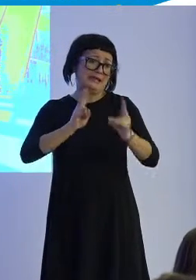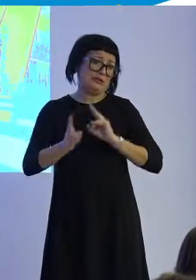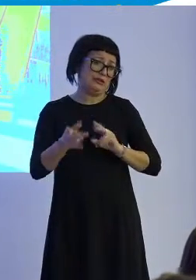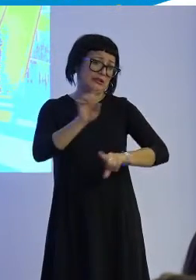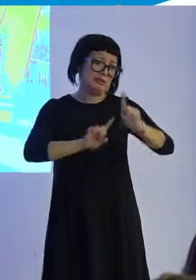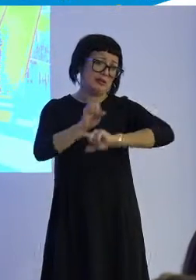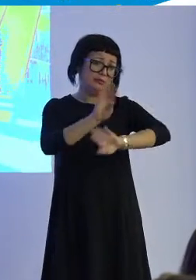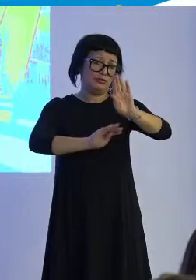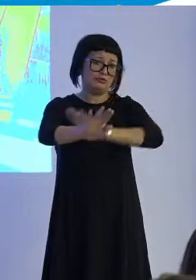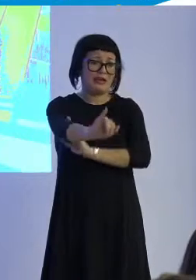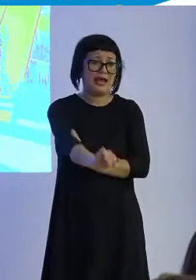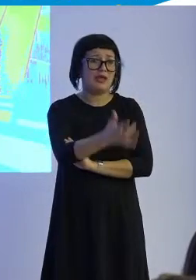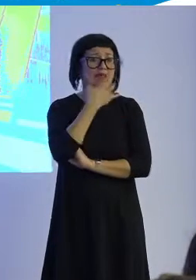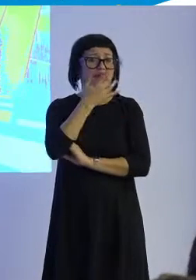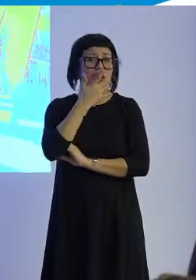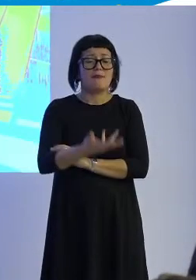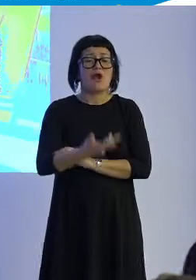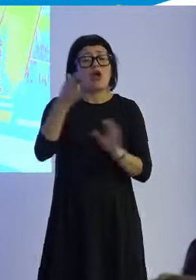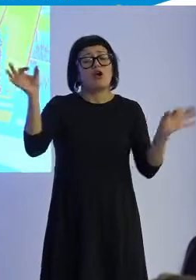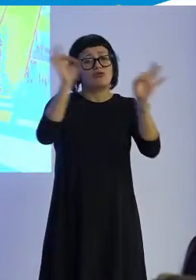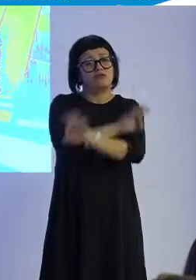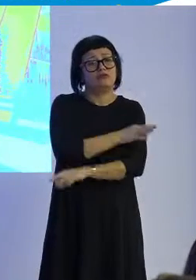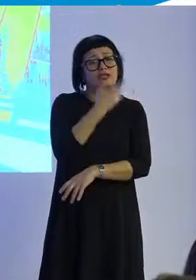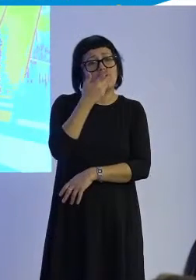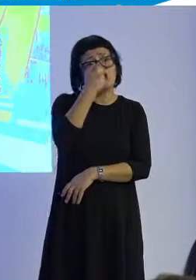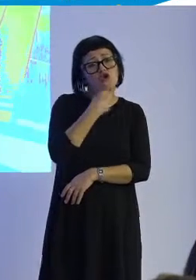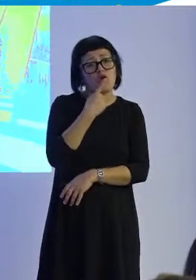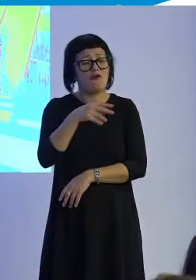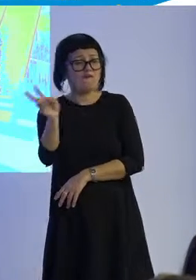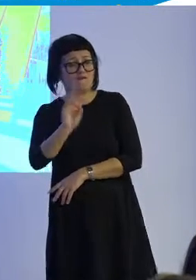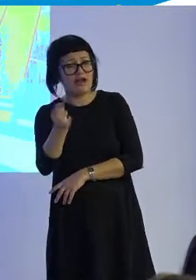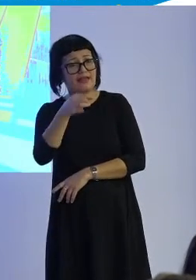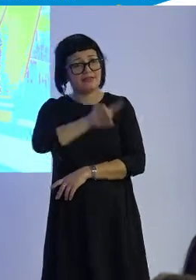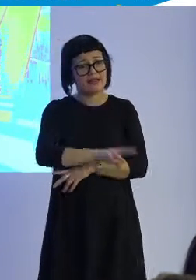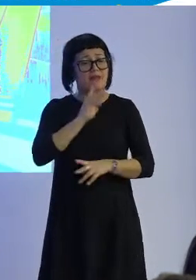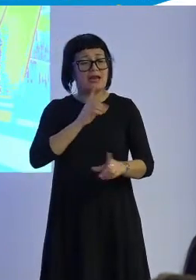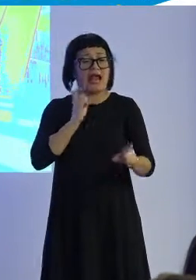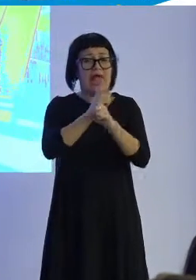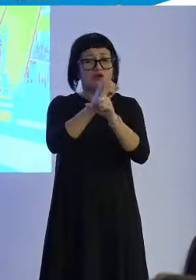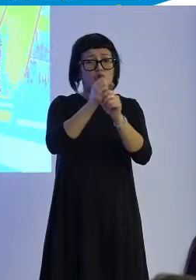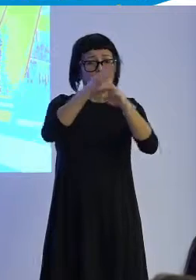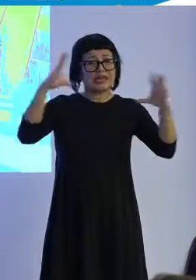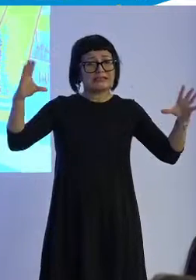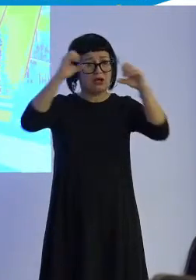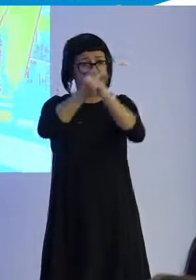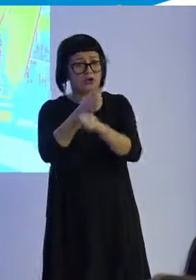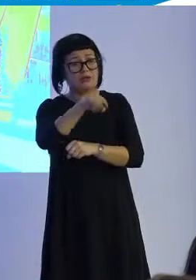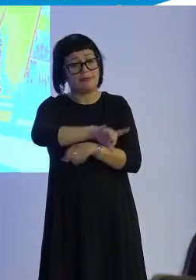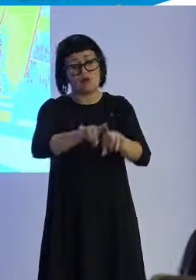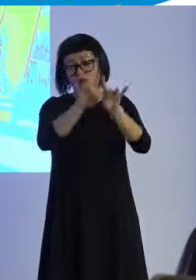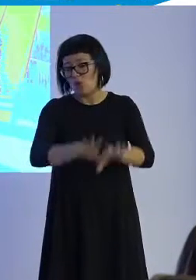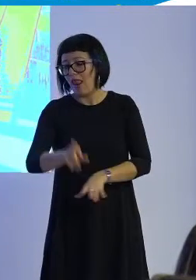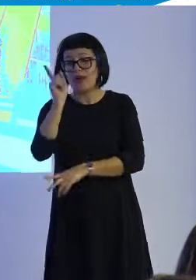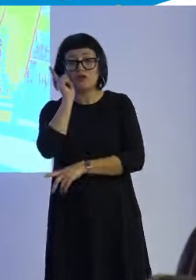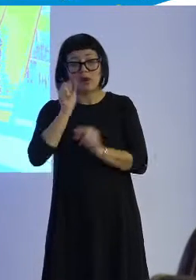estos problemas. Todo el tema del daltonismo, el rojo, el verde, en tener también la opción de alto contraste en los videojuegos, como los tenemos en muchos móviles,